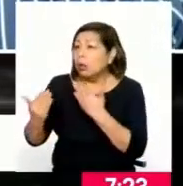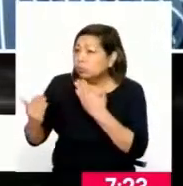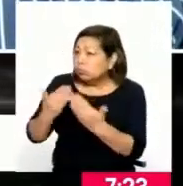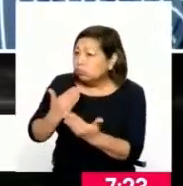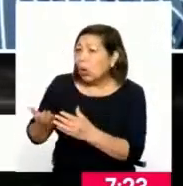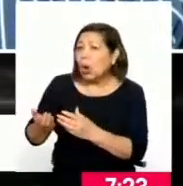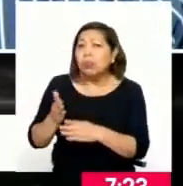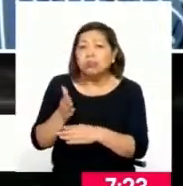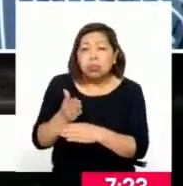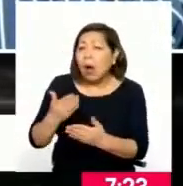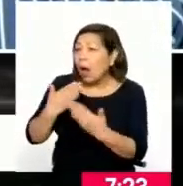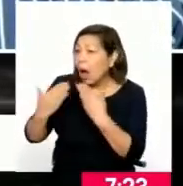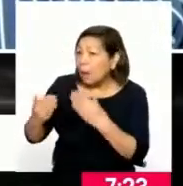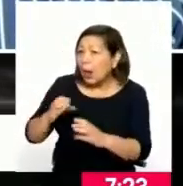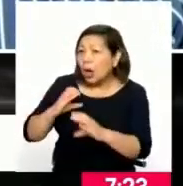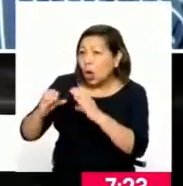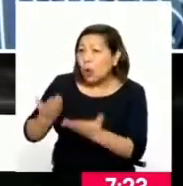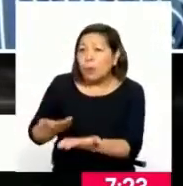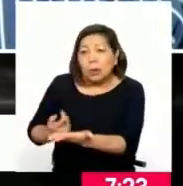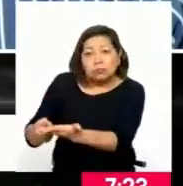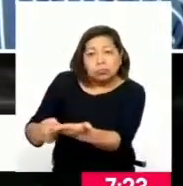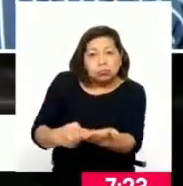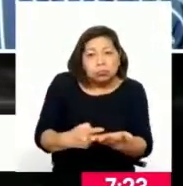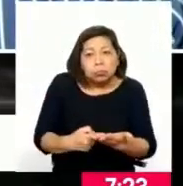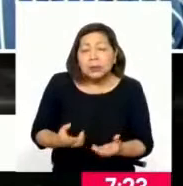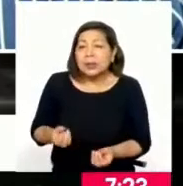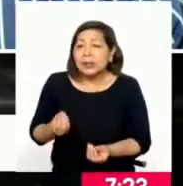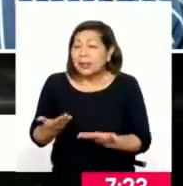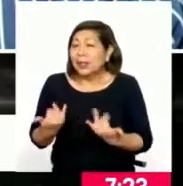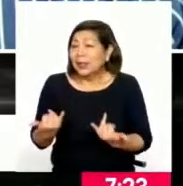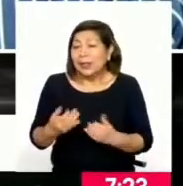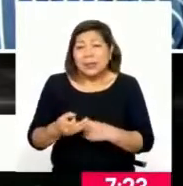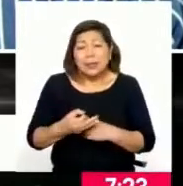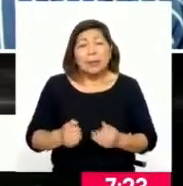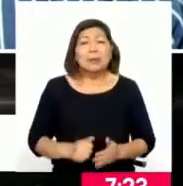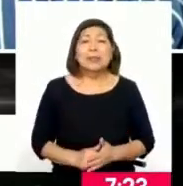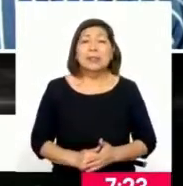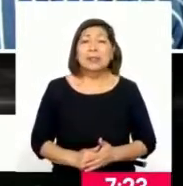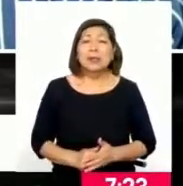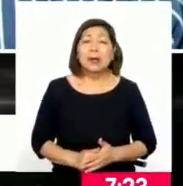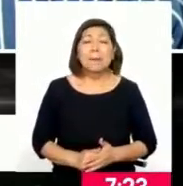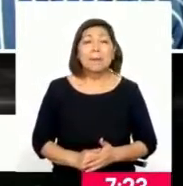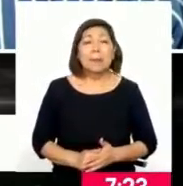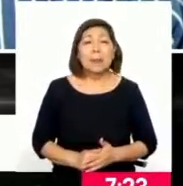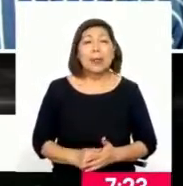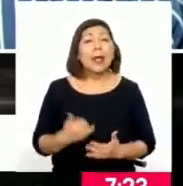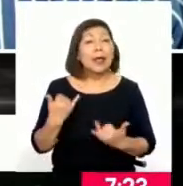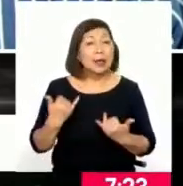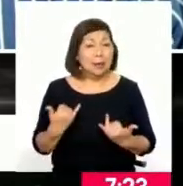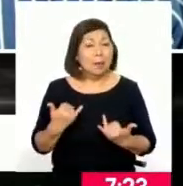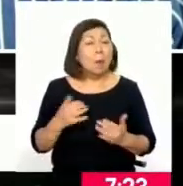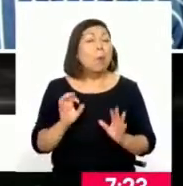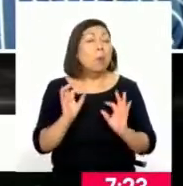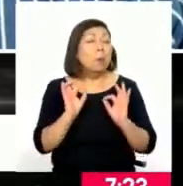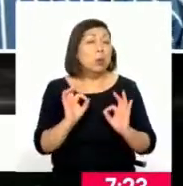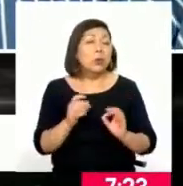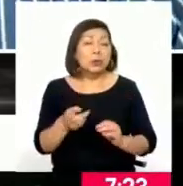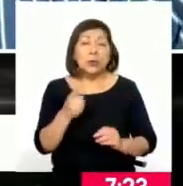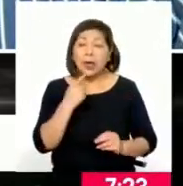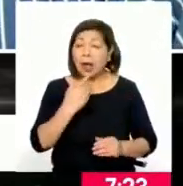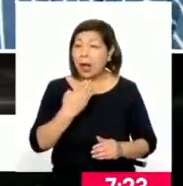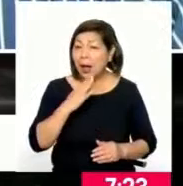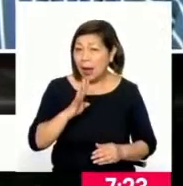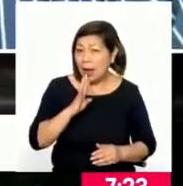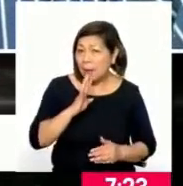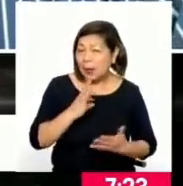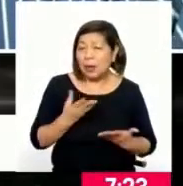Lamentablemente esto último no se pudo lograr por la situación de violencia que se vive en esta región. Y en el punto, ¿no?, y en el caso puntual de lo que usted nos señalaba,